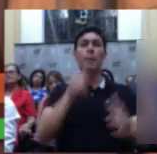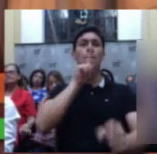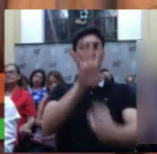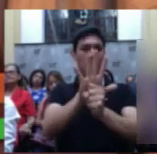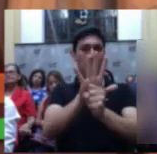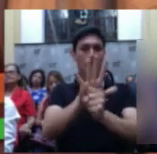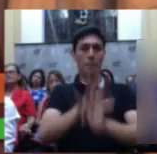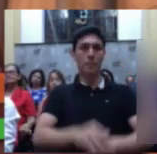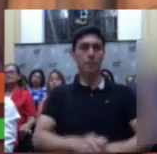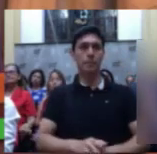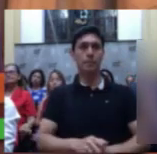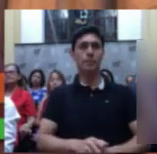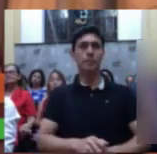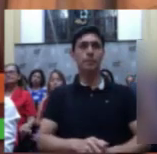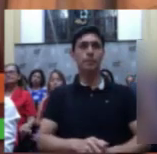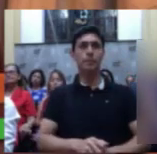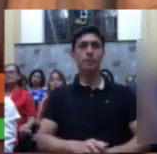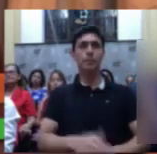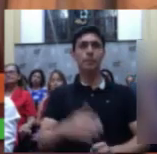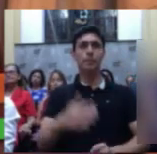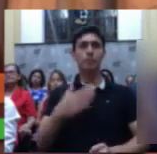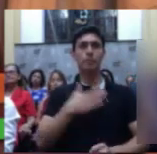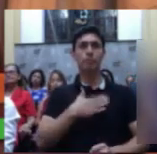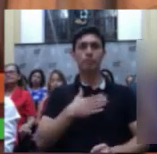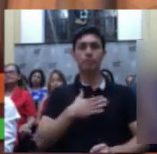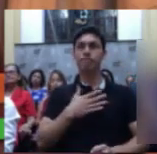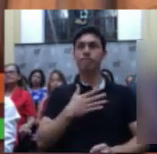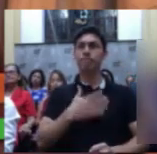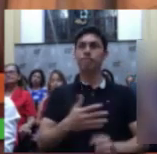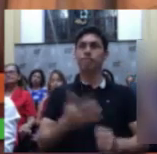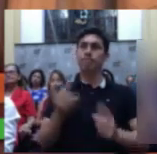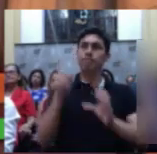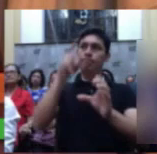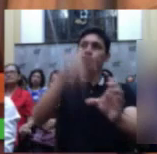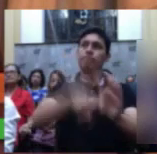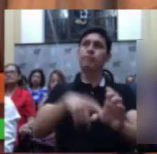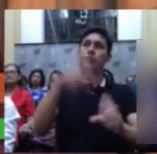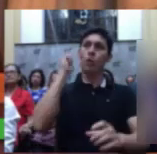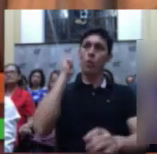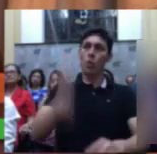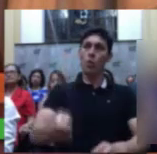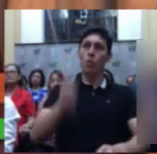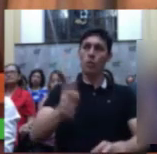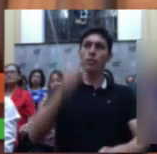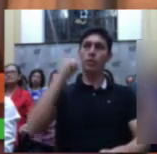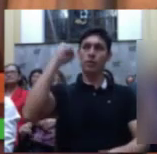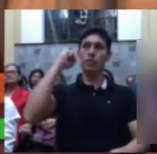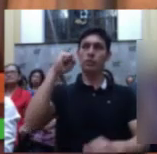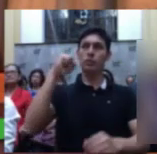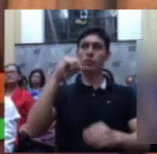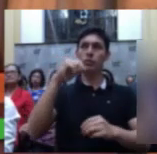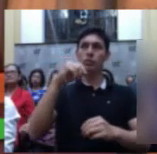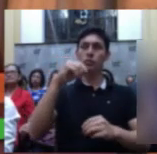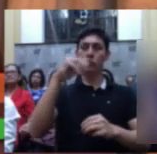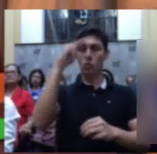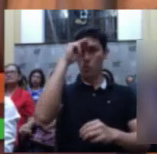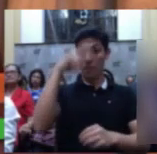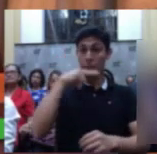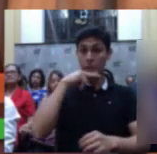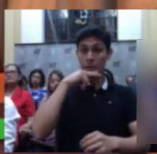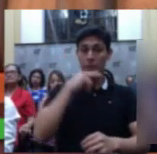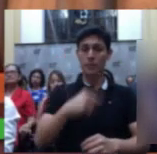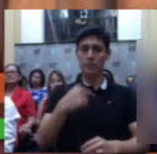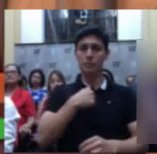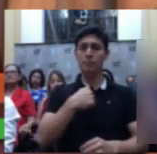compromiso. Mi paso por la Corte Interamericana de Derechos Humanos como juez ad hoc me ha servido